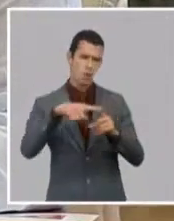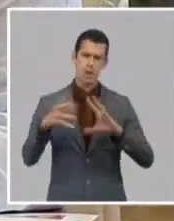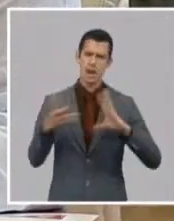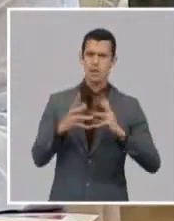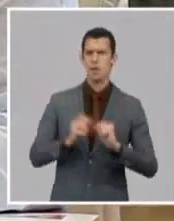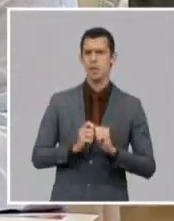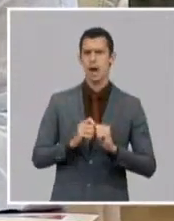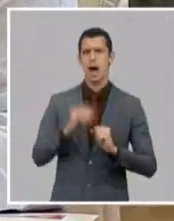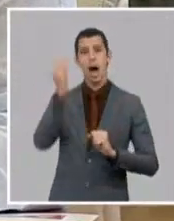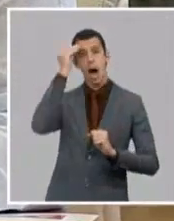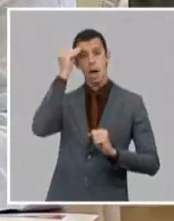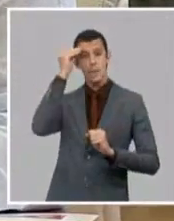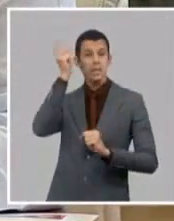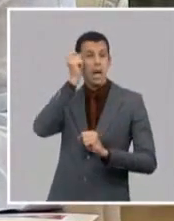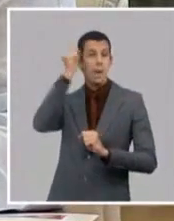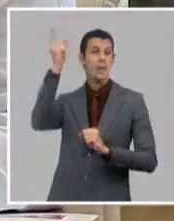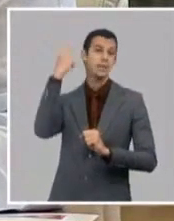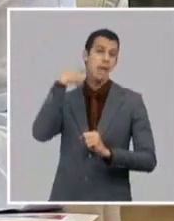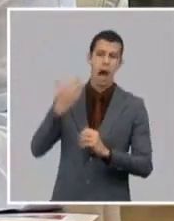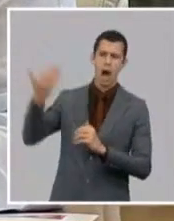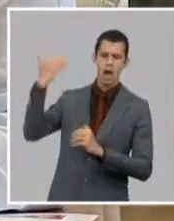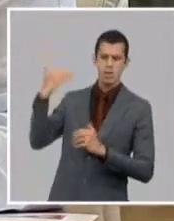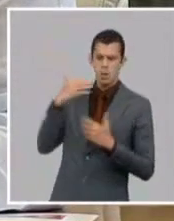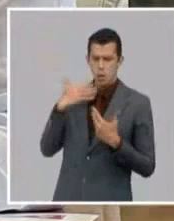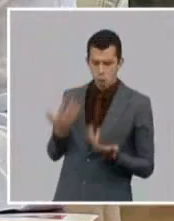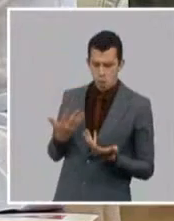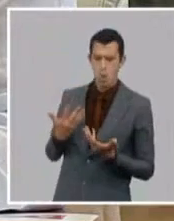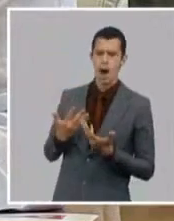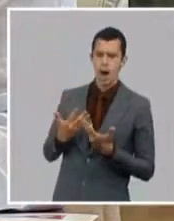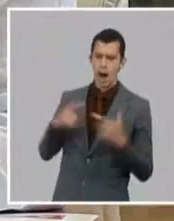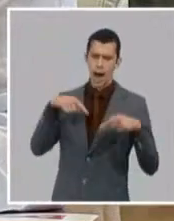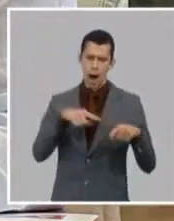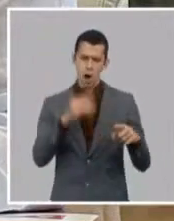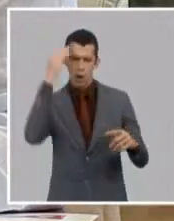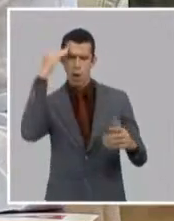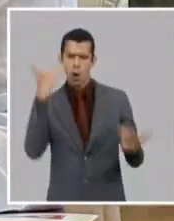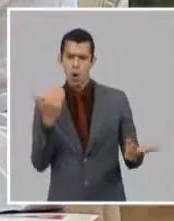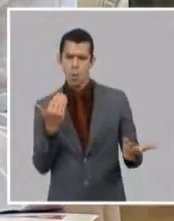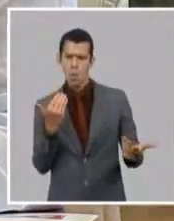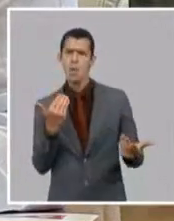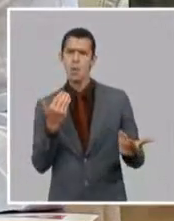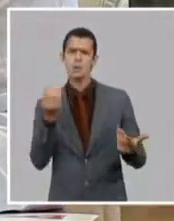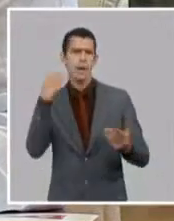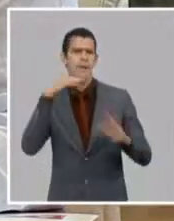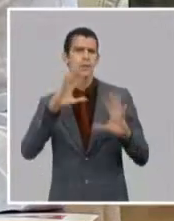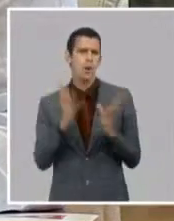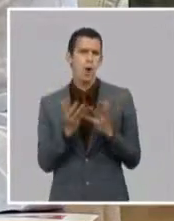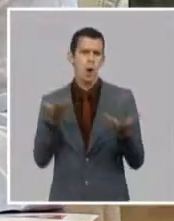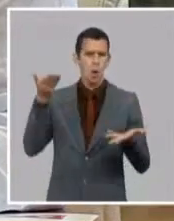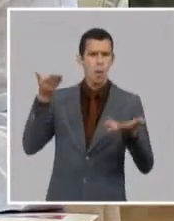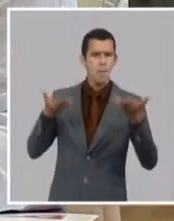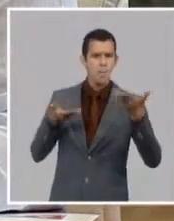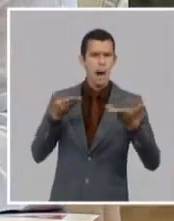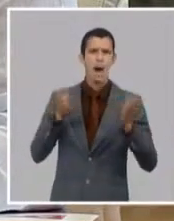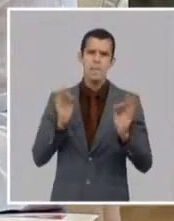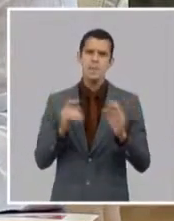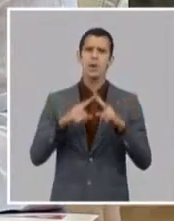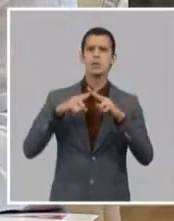experiencias, tratando de avanzar más y también sufriendo los embates de las cosas que no nos